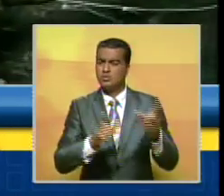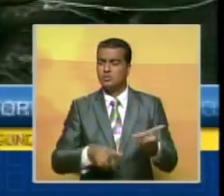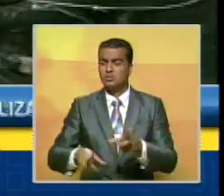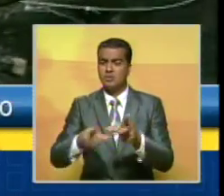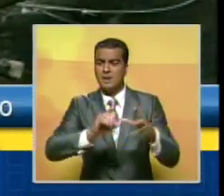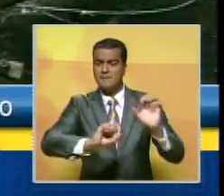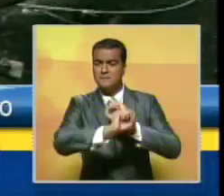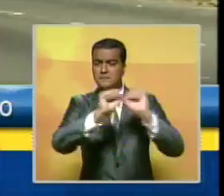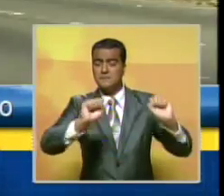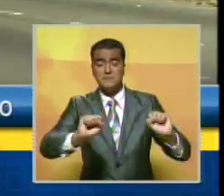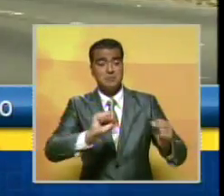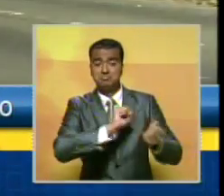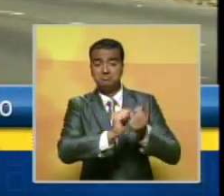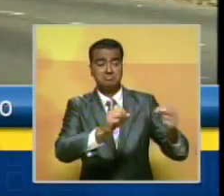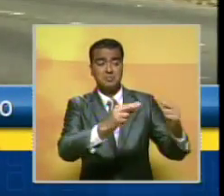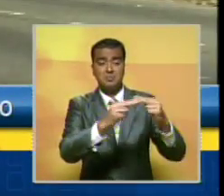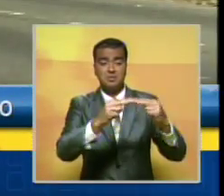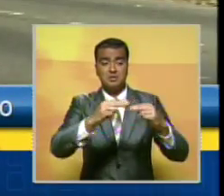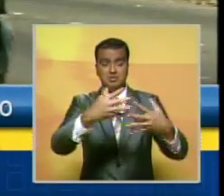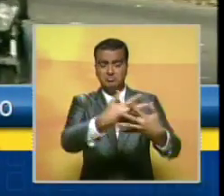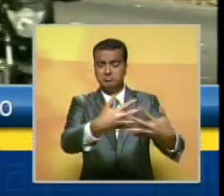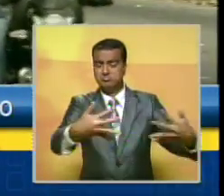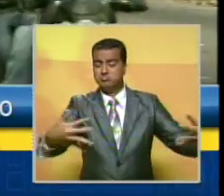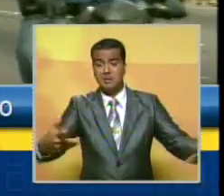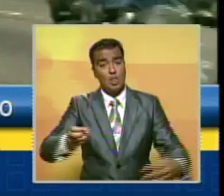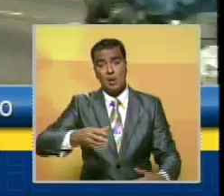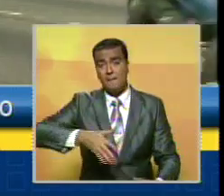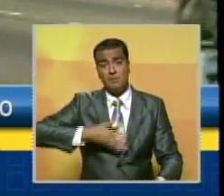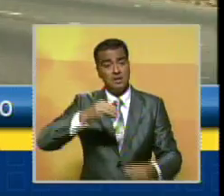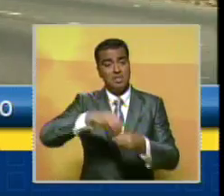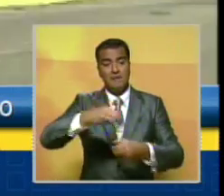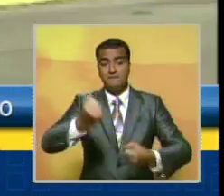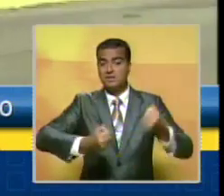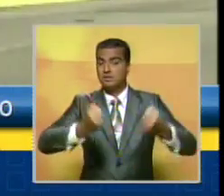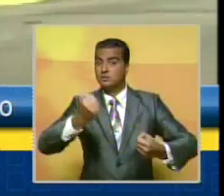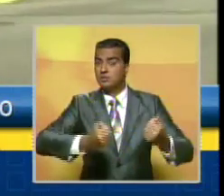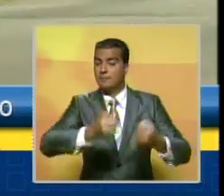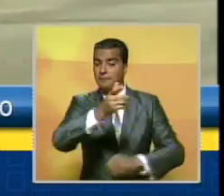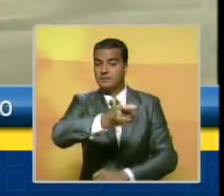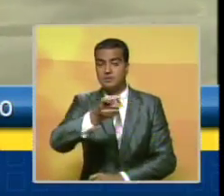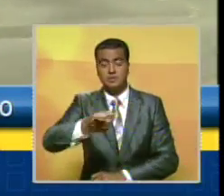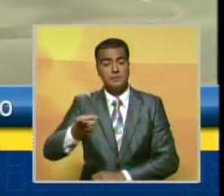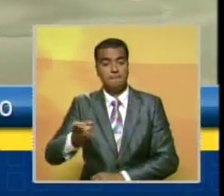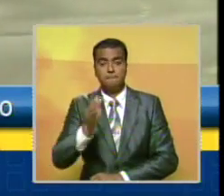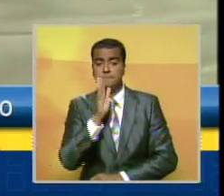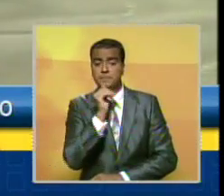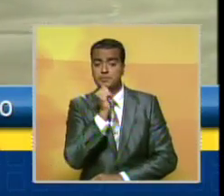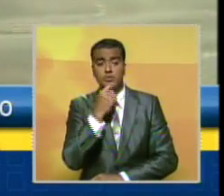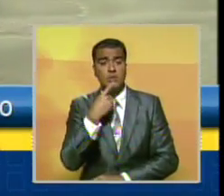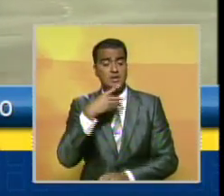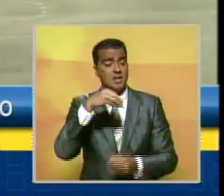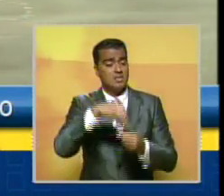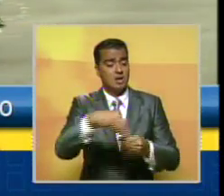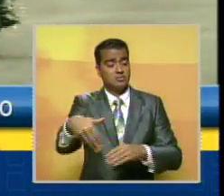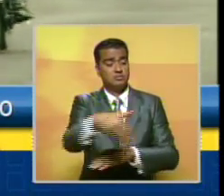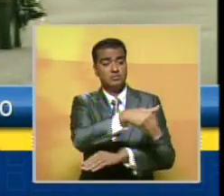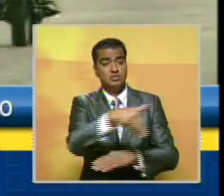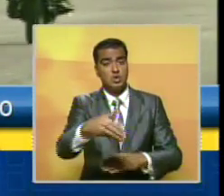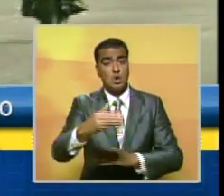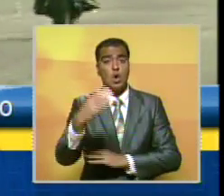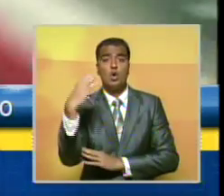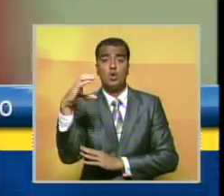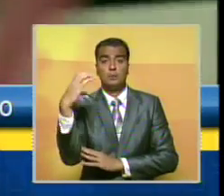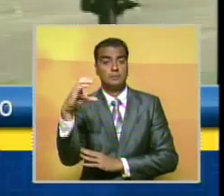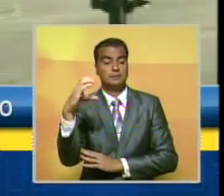amanecieron incomunicados por la instalación de barricadas que impiden la movilización de vehículos y peatones. No hay paso en el eje vial fronterizo con